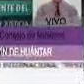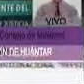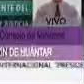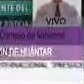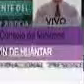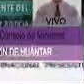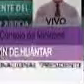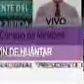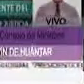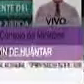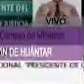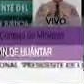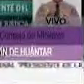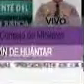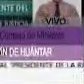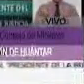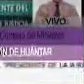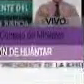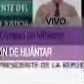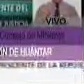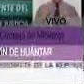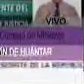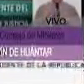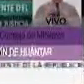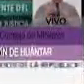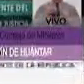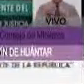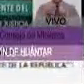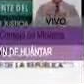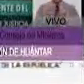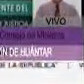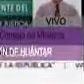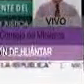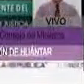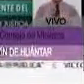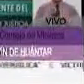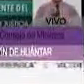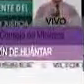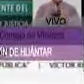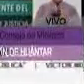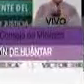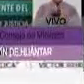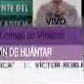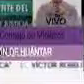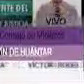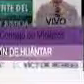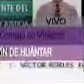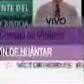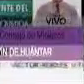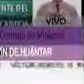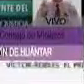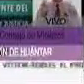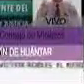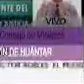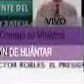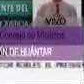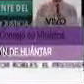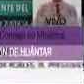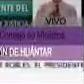Sí, sin perjuicio de que mis colegas también puedan intervenir, quiero decirles que es una reunión de